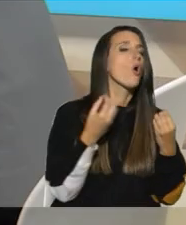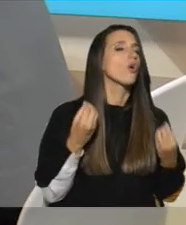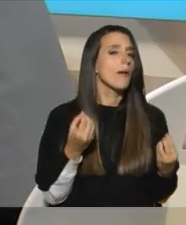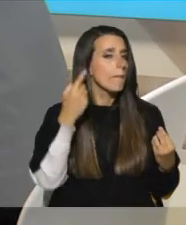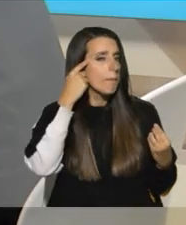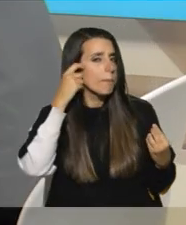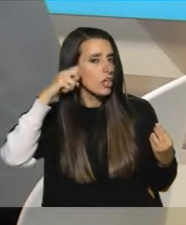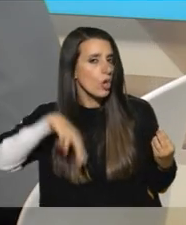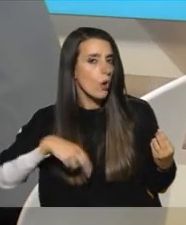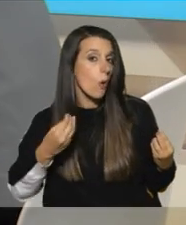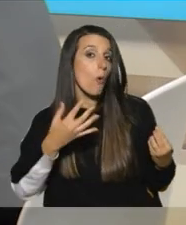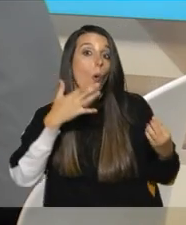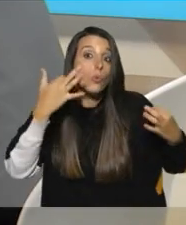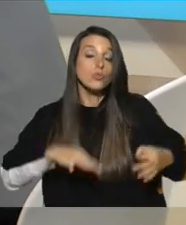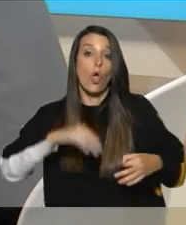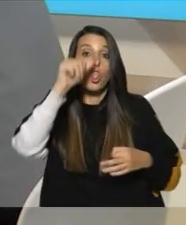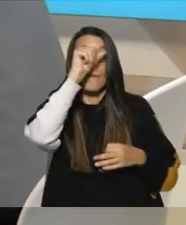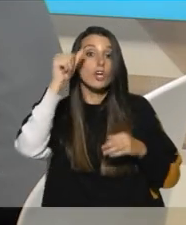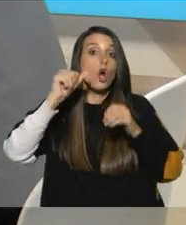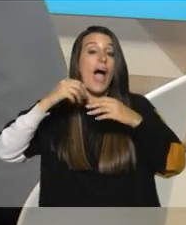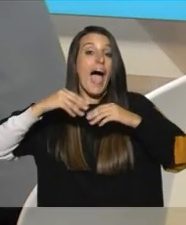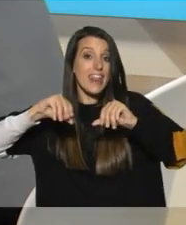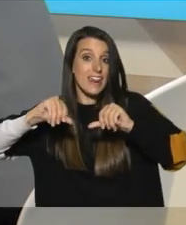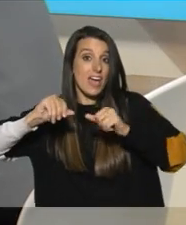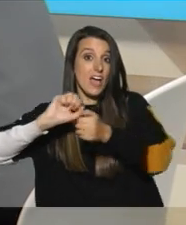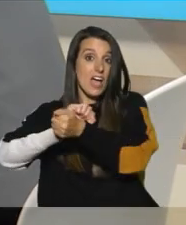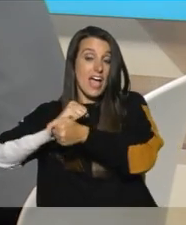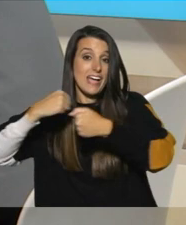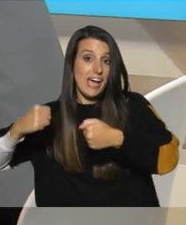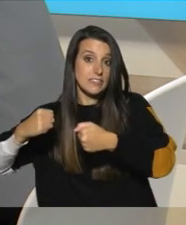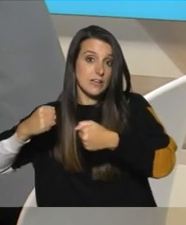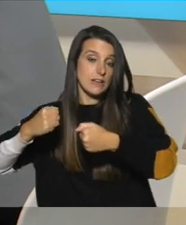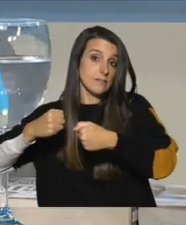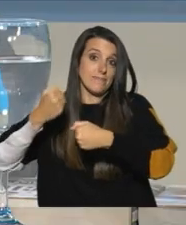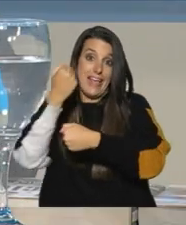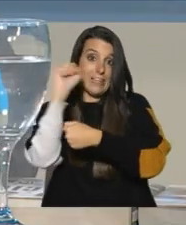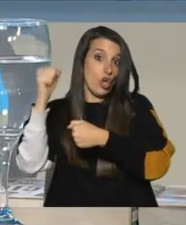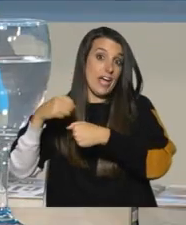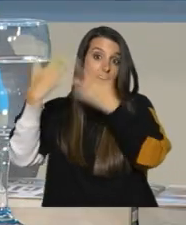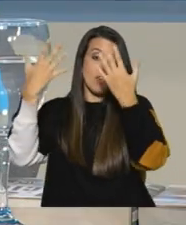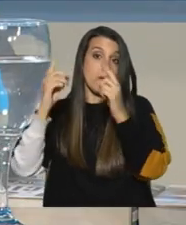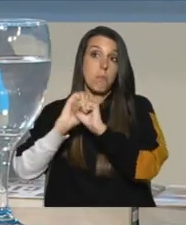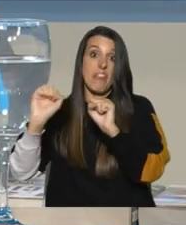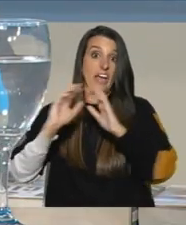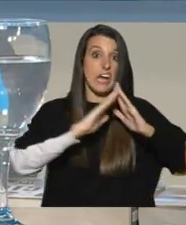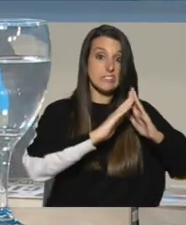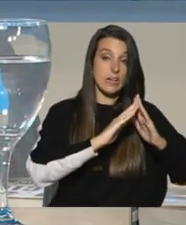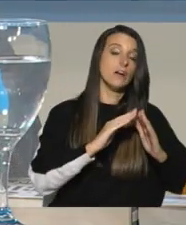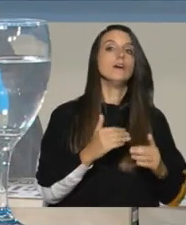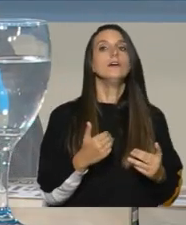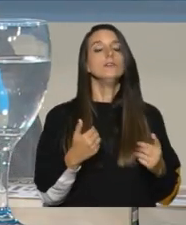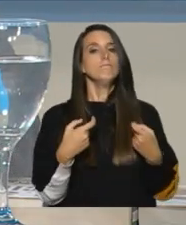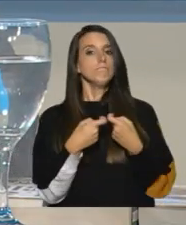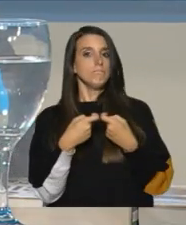los presos de Domingo Arena, los que están detenidos en Domingo Arena, que son todos por delitos gravísimos, ¿no? Honestamente, como